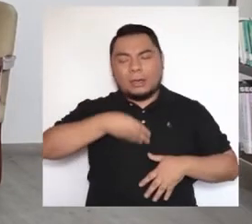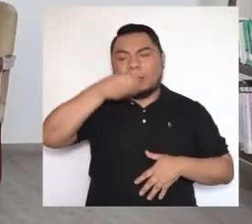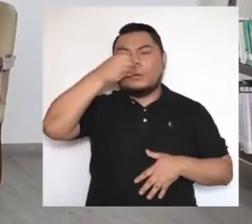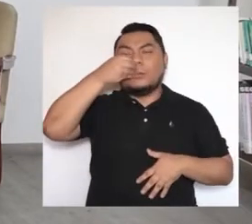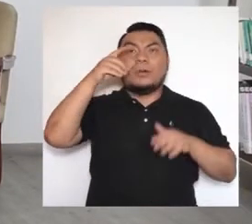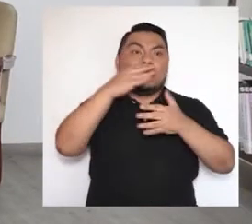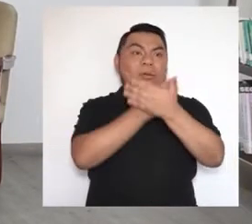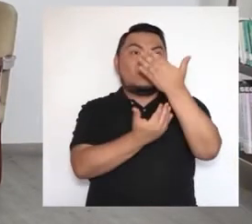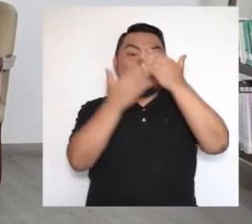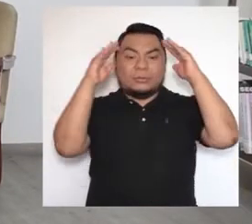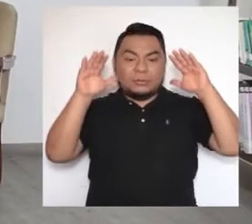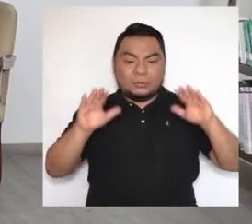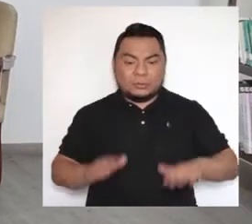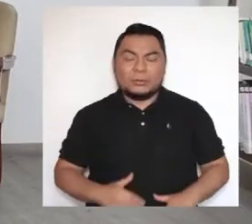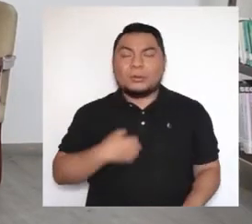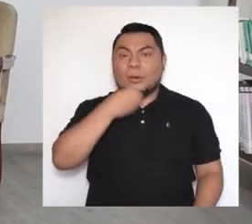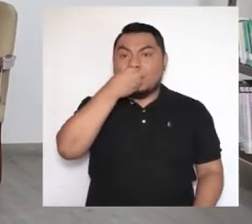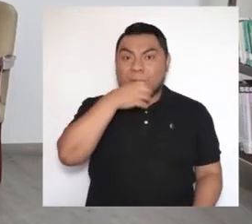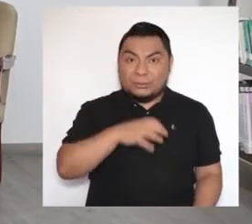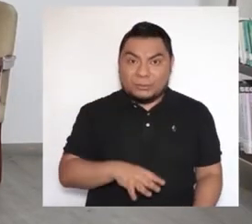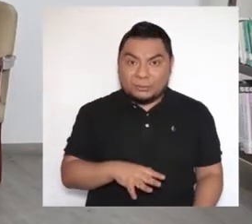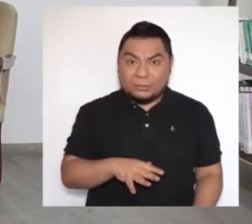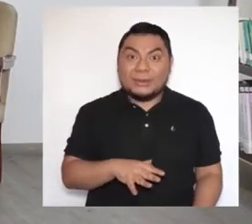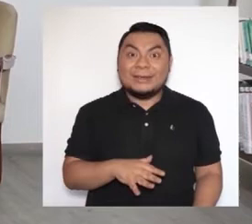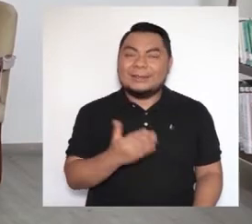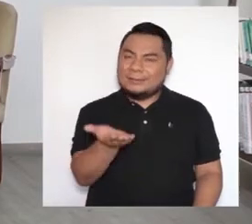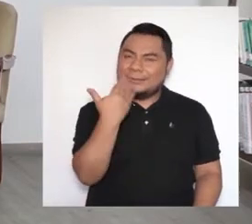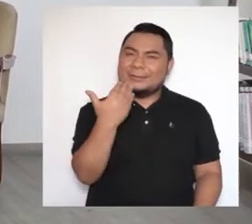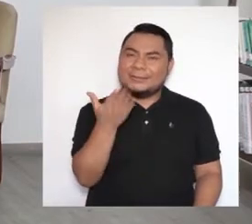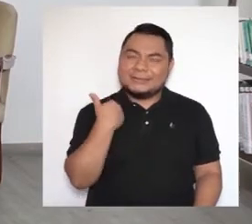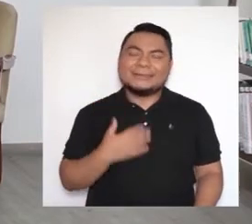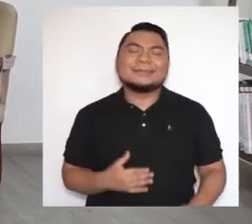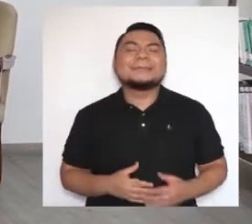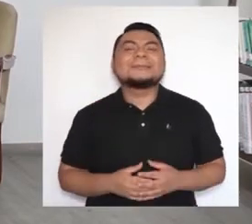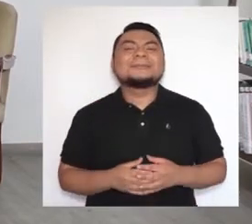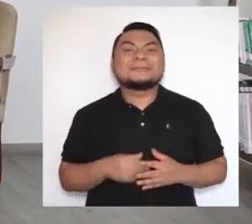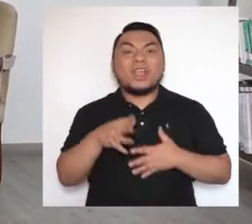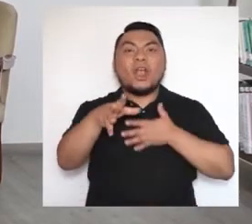baje, los soltamos. A ver, todos conmigo.